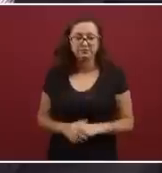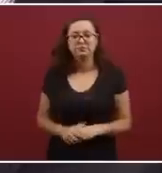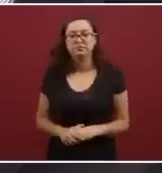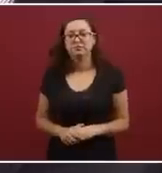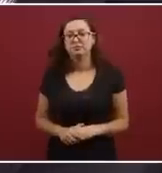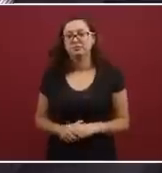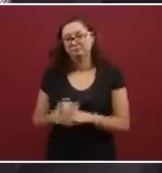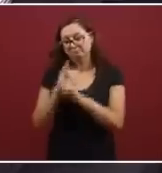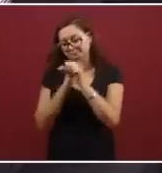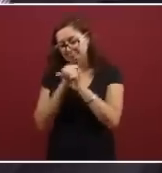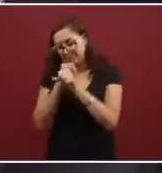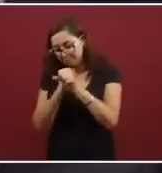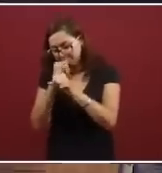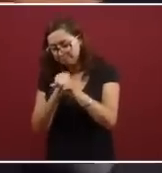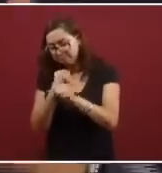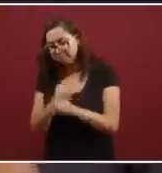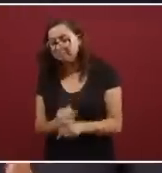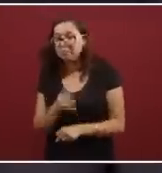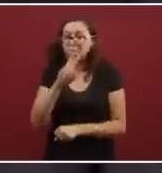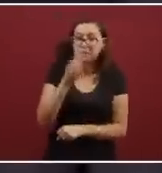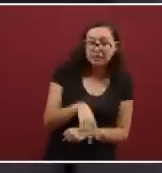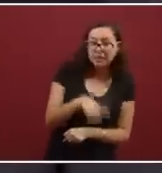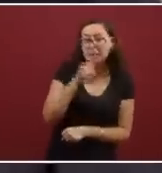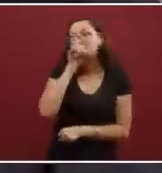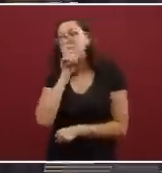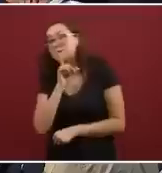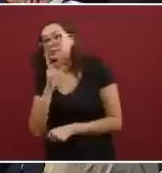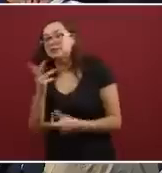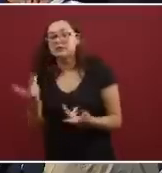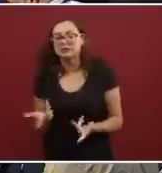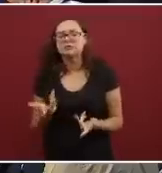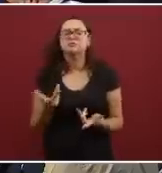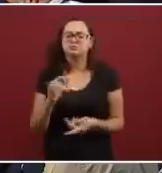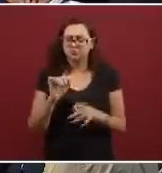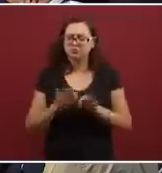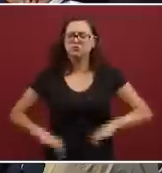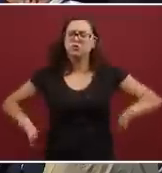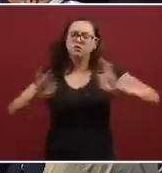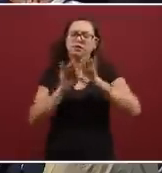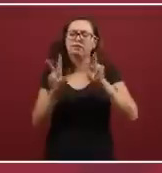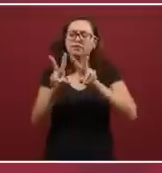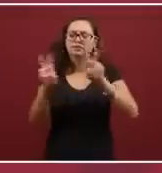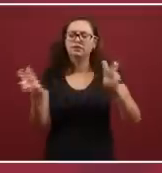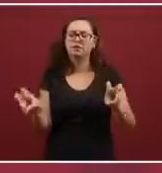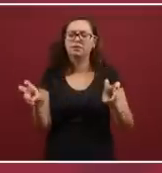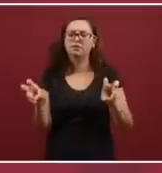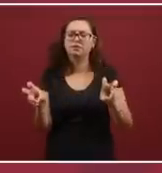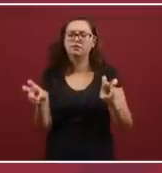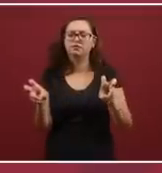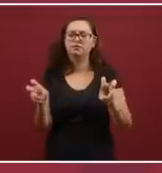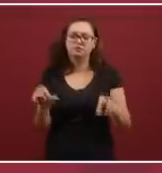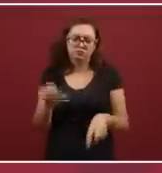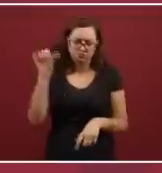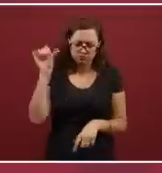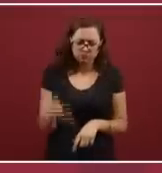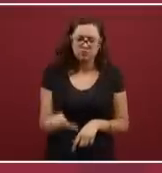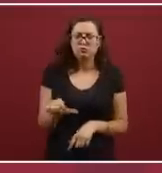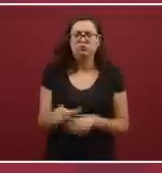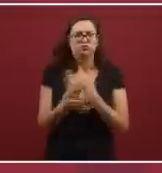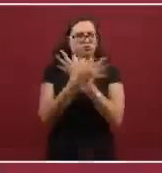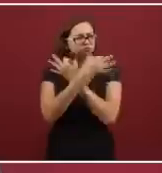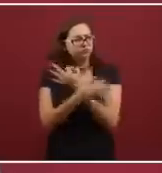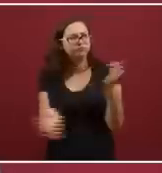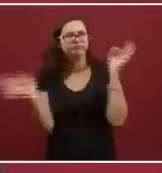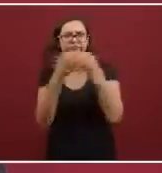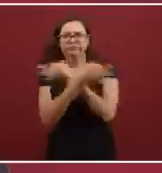hacer la investigación, pero se toma nota, sí es importante que aquí se den a